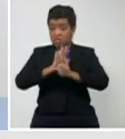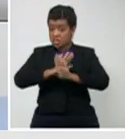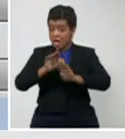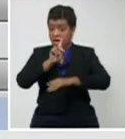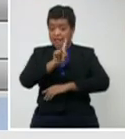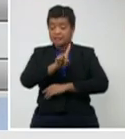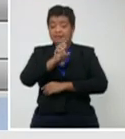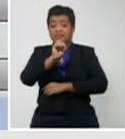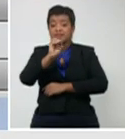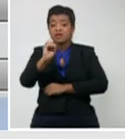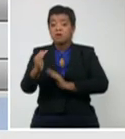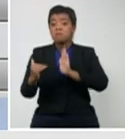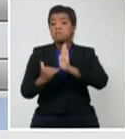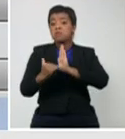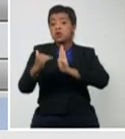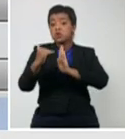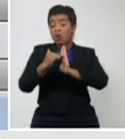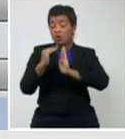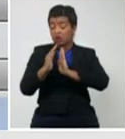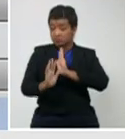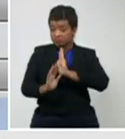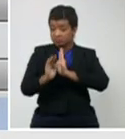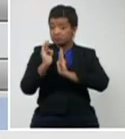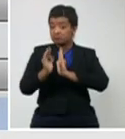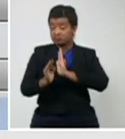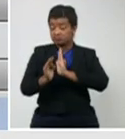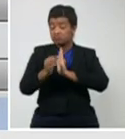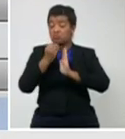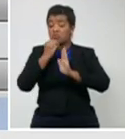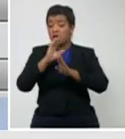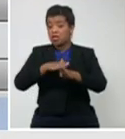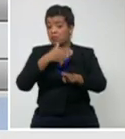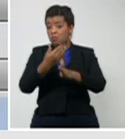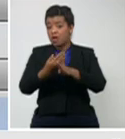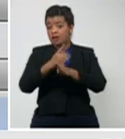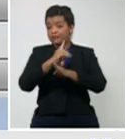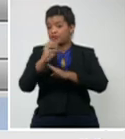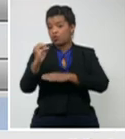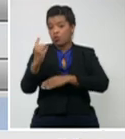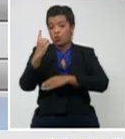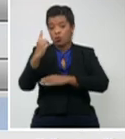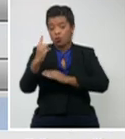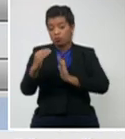al paso que va pronto estará en los 101 y quizás un poco más.